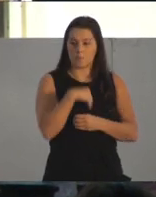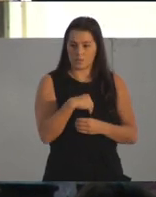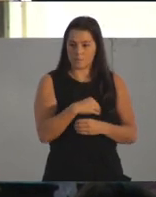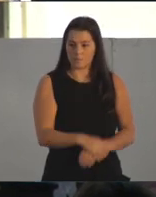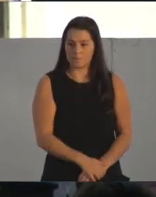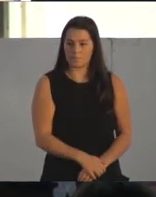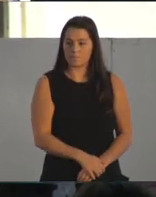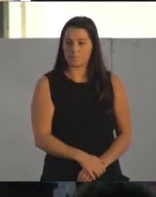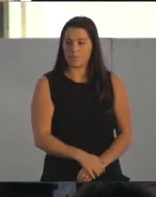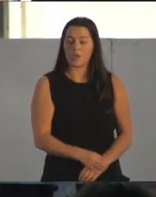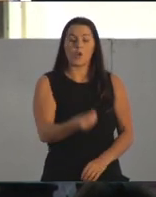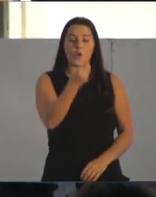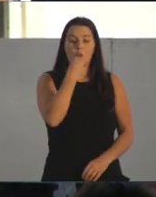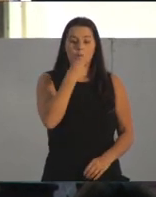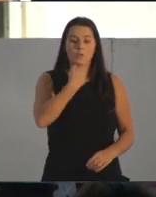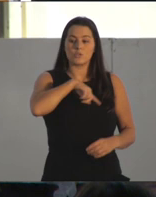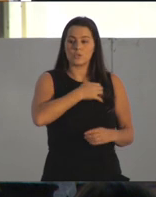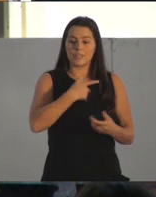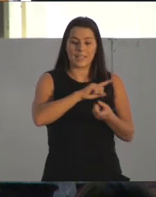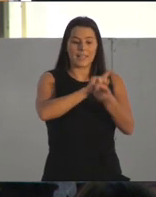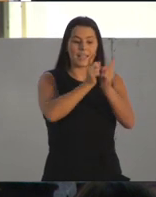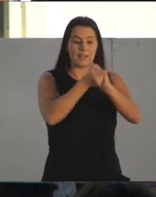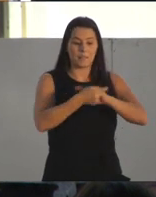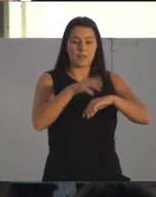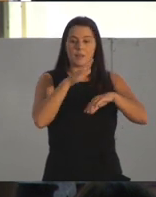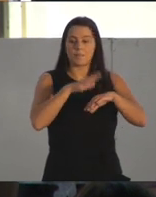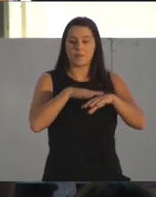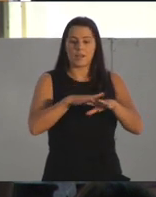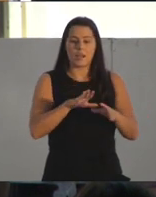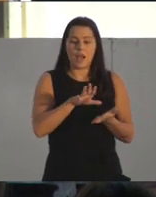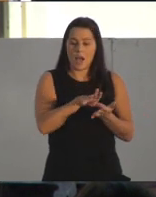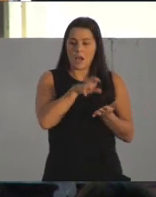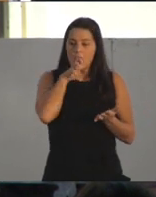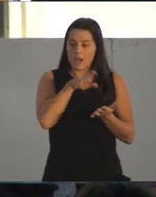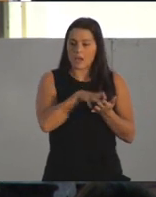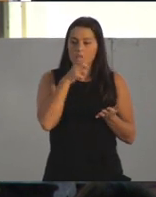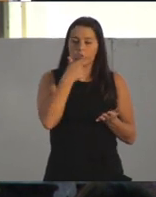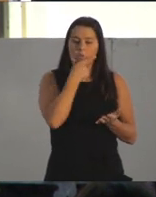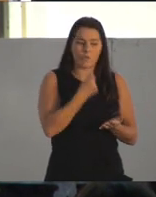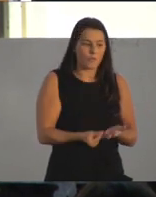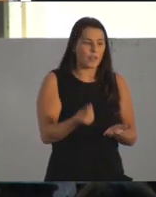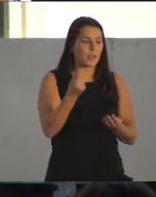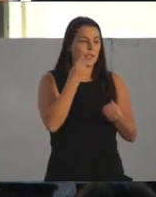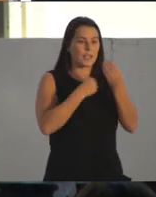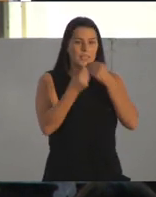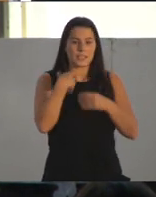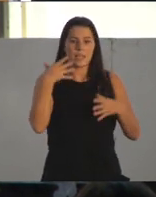a modificar, vamos a intentar que sean de fácil absorción, que sean dietas sencillas, que